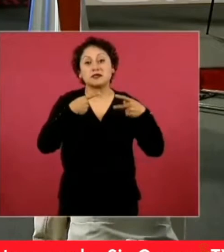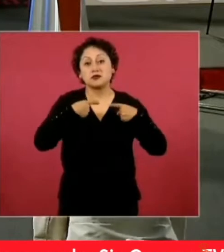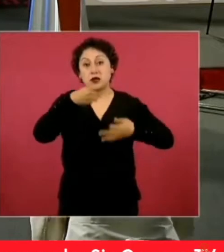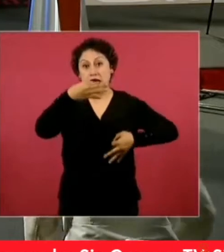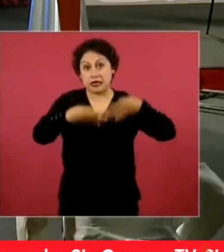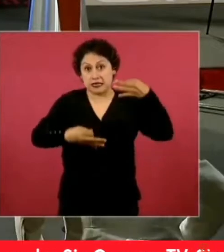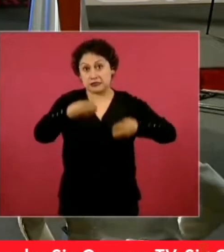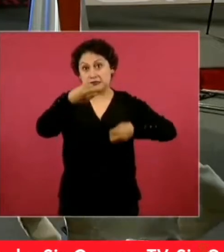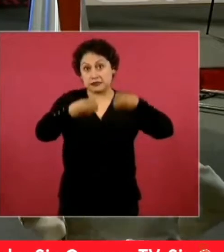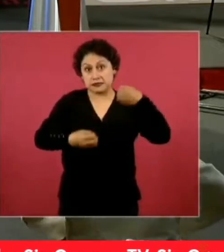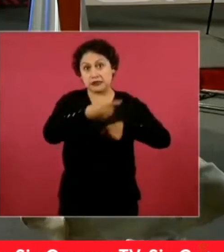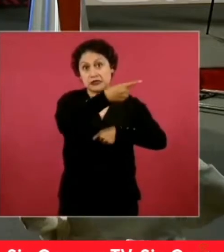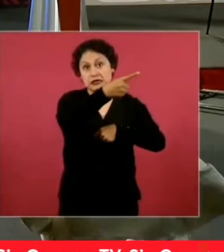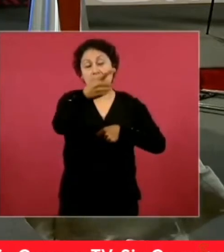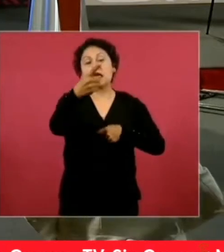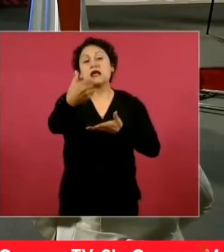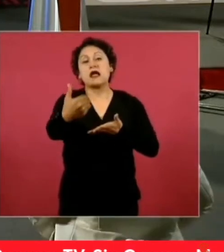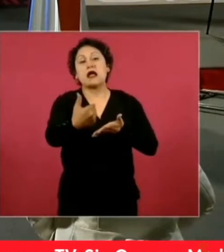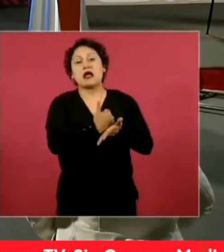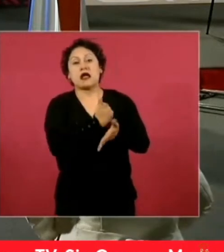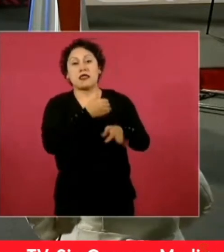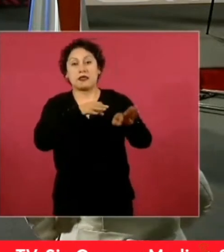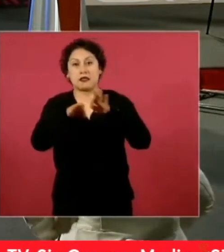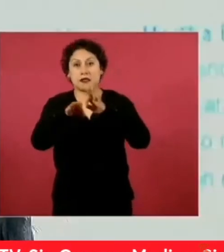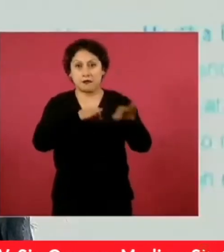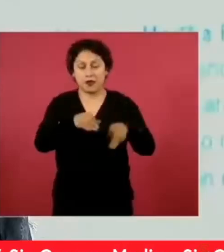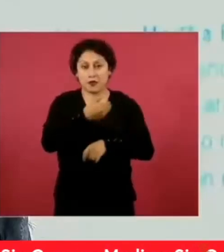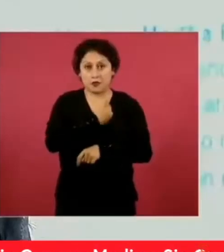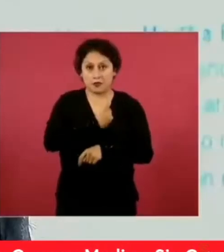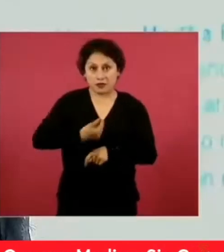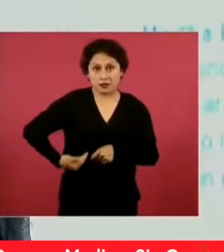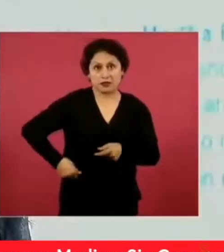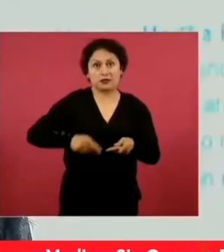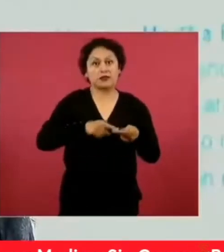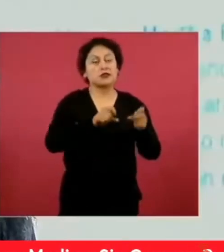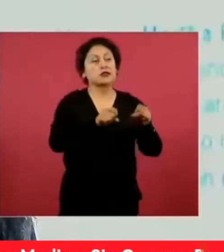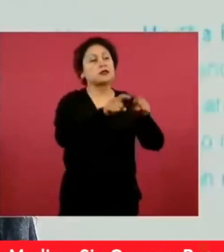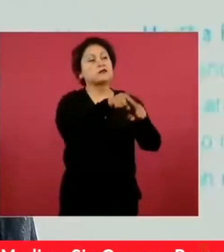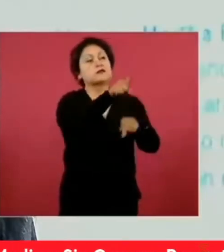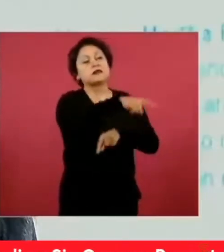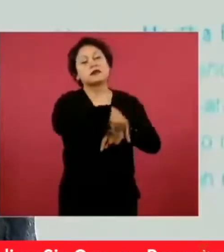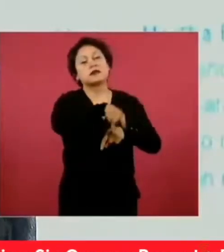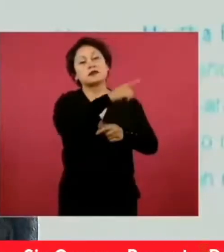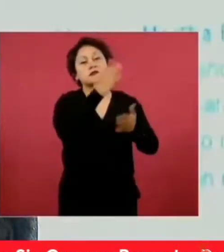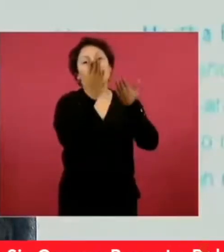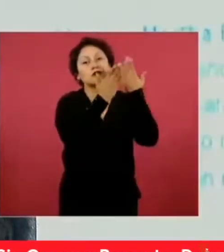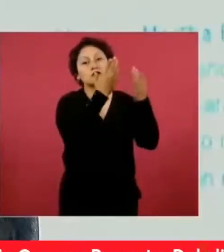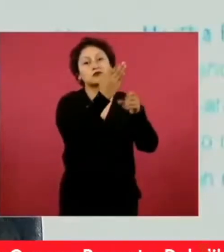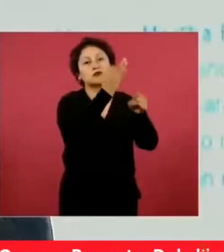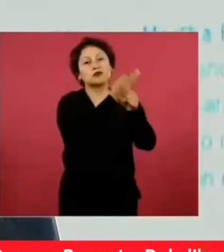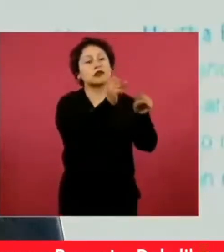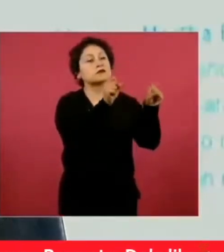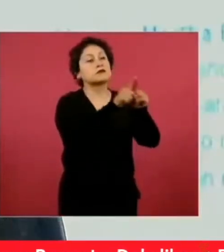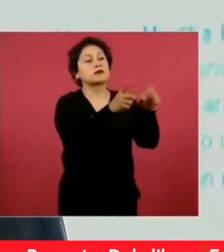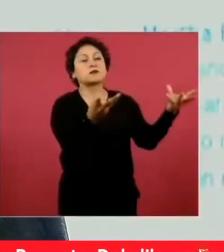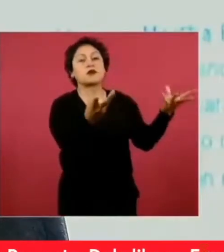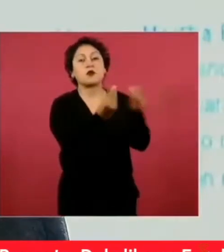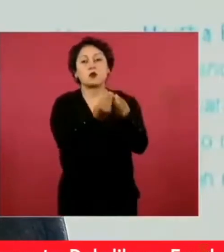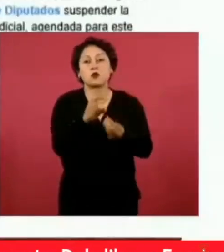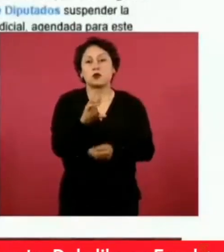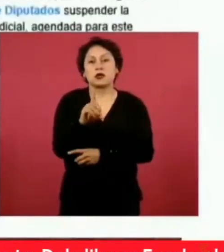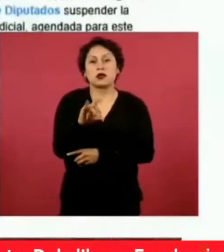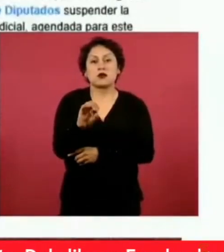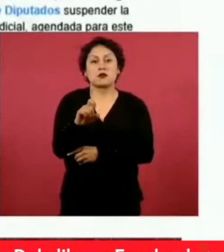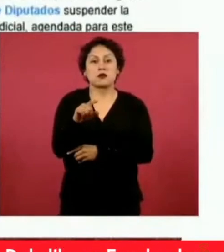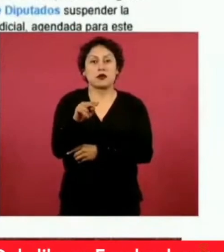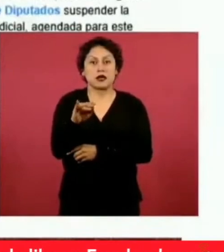estudiantiles o pseudo estudiantiles ligados a Claudio X González, por ahí un sobrino, columnistas que